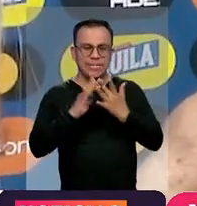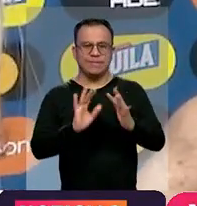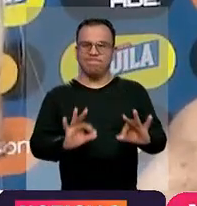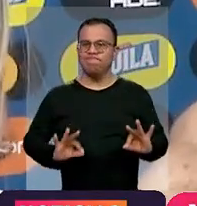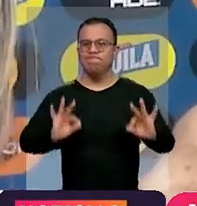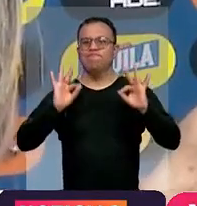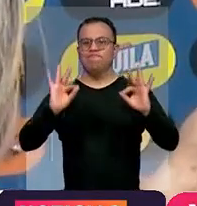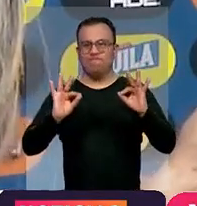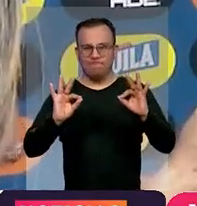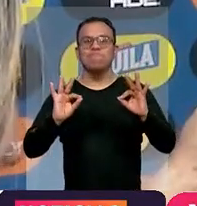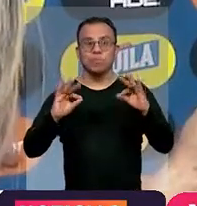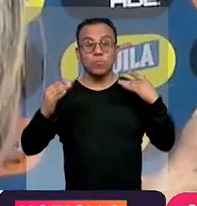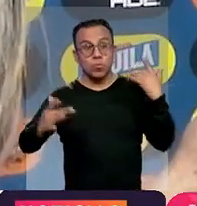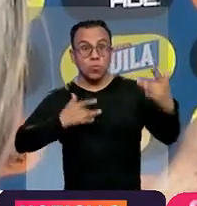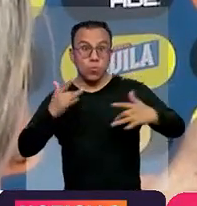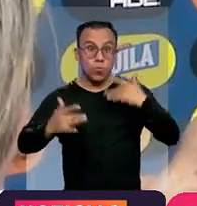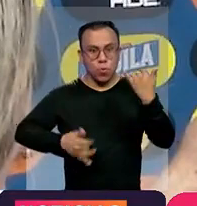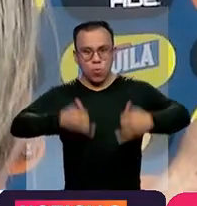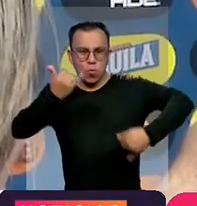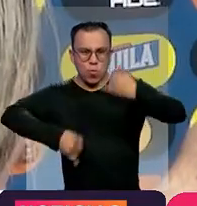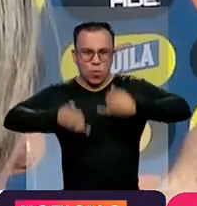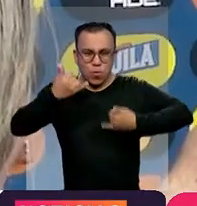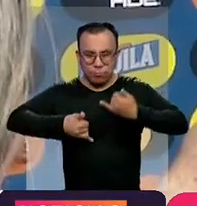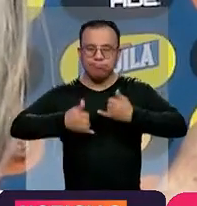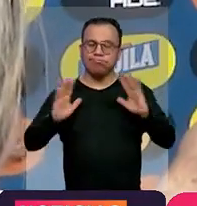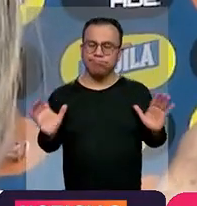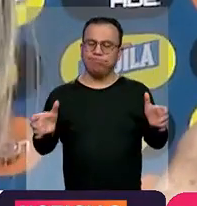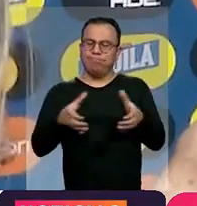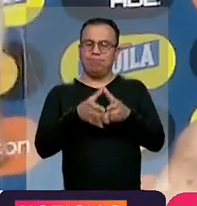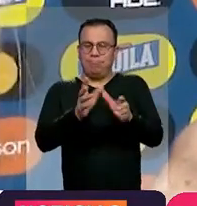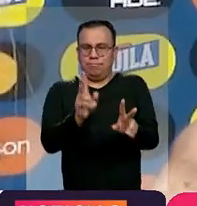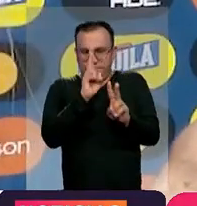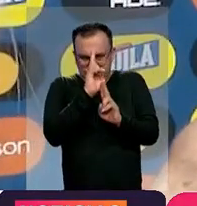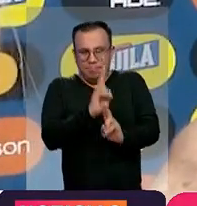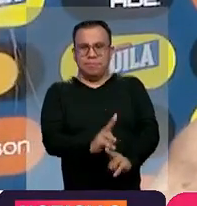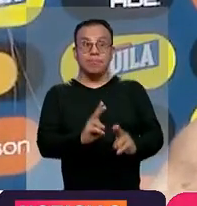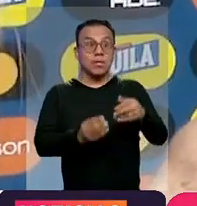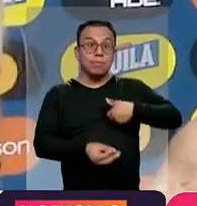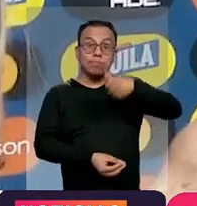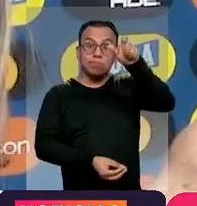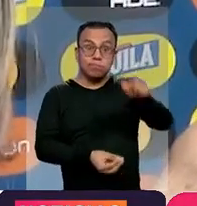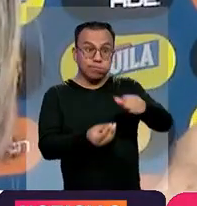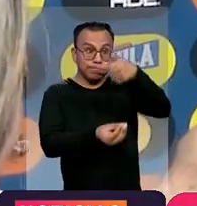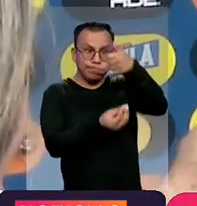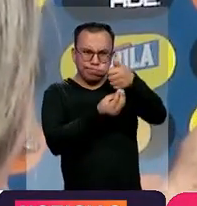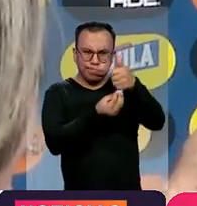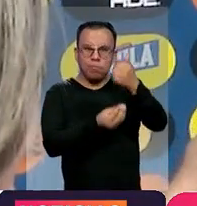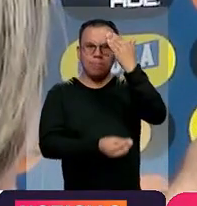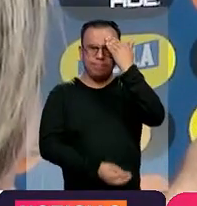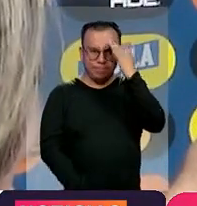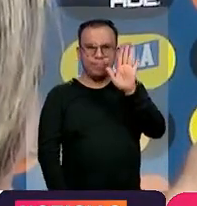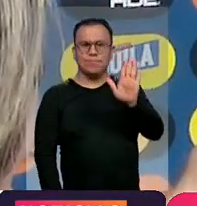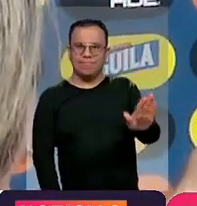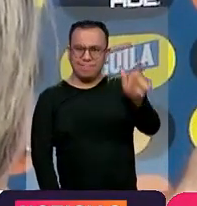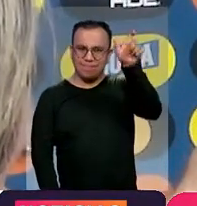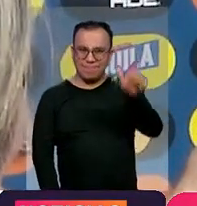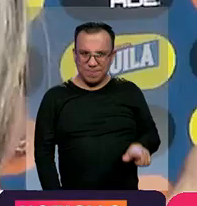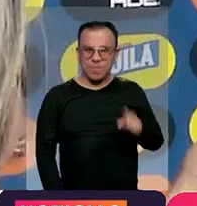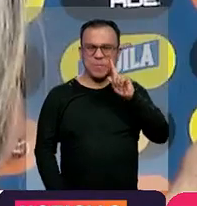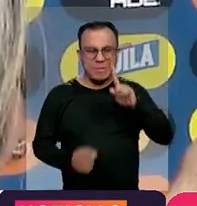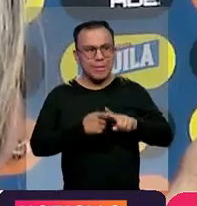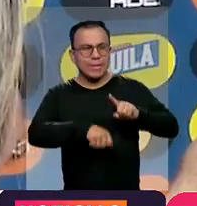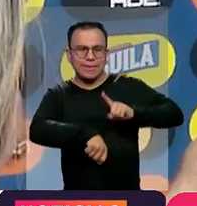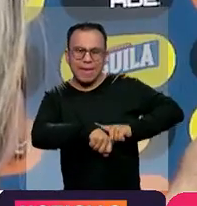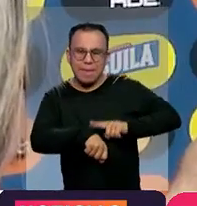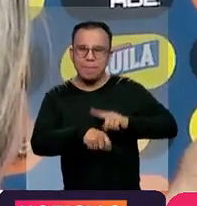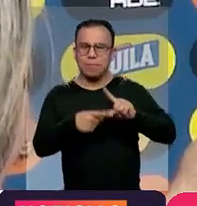calidad de jugadora. Eso lo dejamos para el entrenador, sabemos los